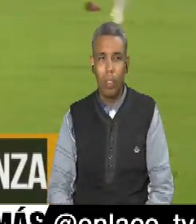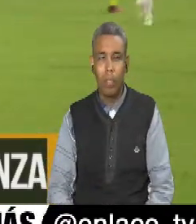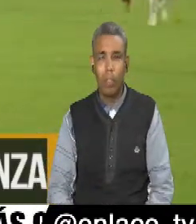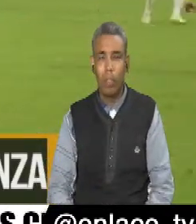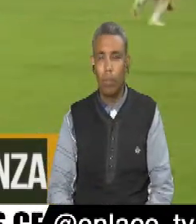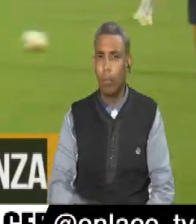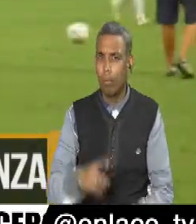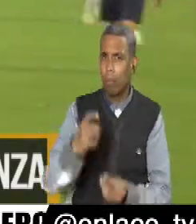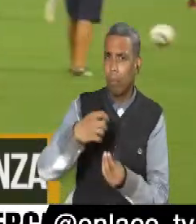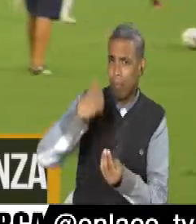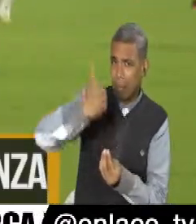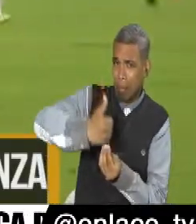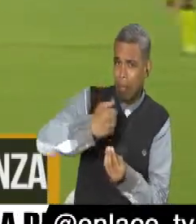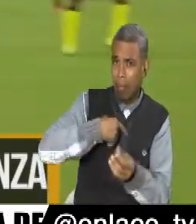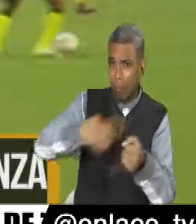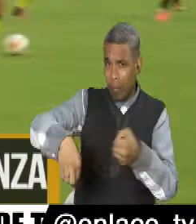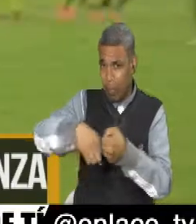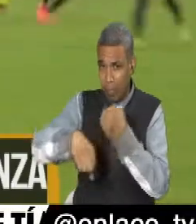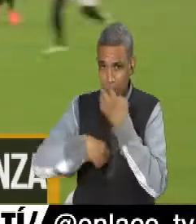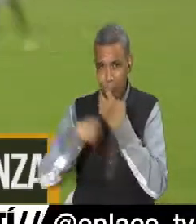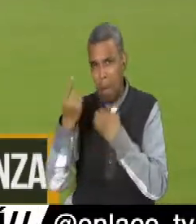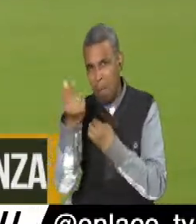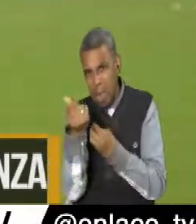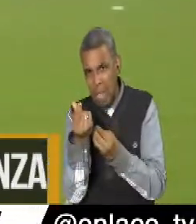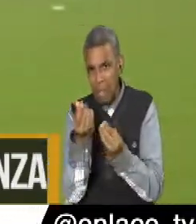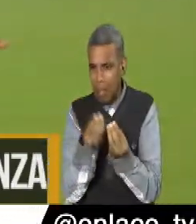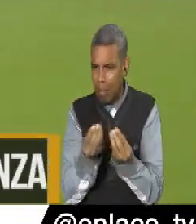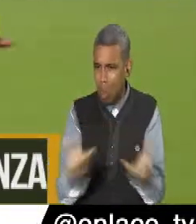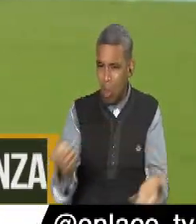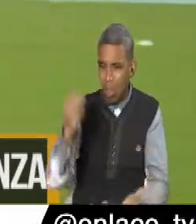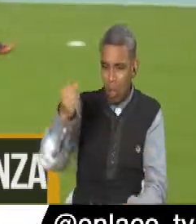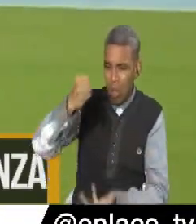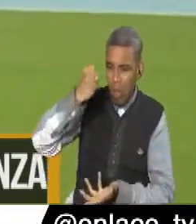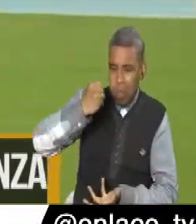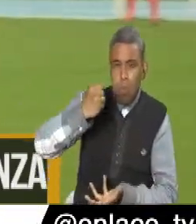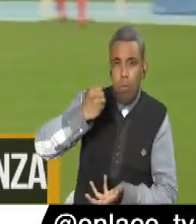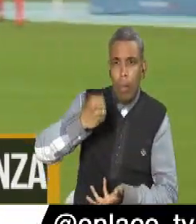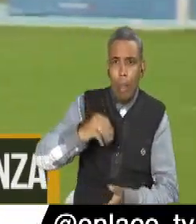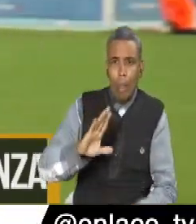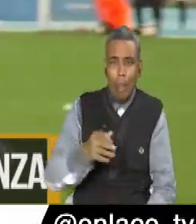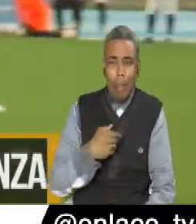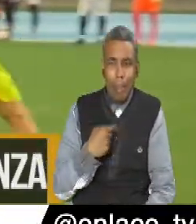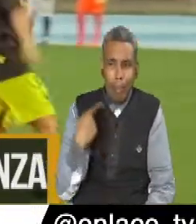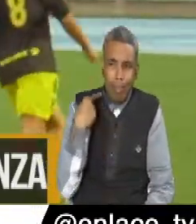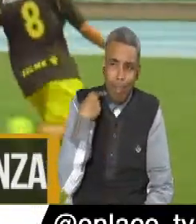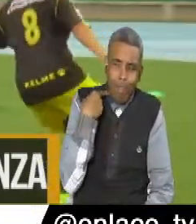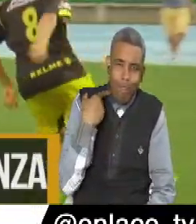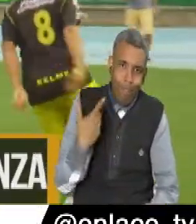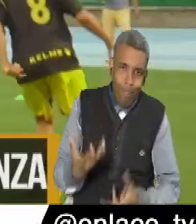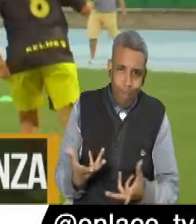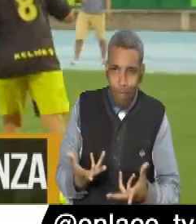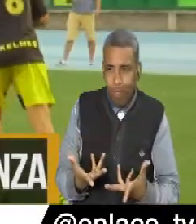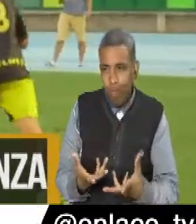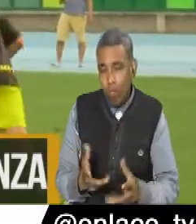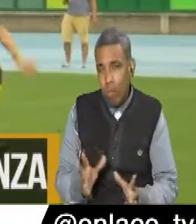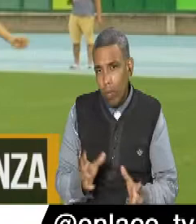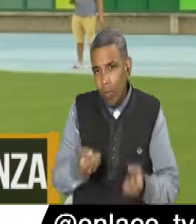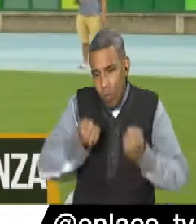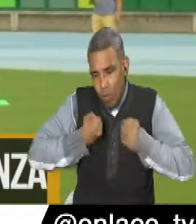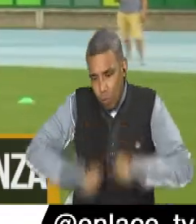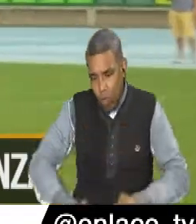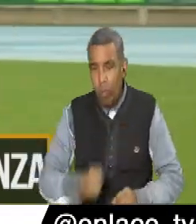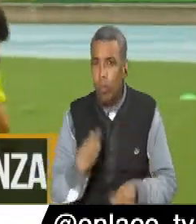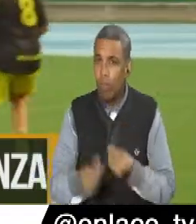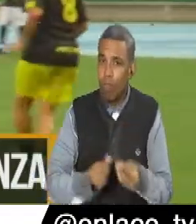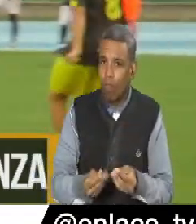los recursos con los que cuenta el equipo para las contrataciones en algunas ocasiones no son suficientes para atraer jugadores con mayor nivel. Sin embargo,